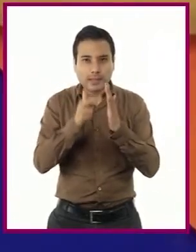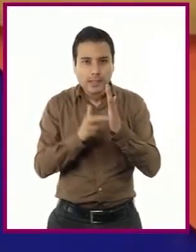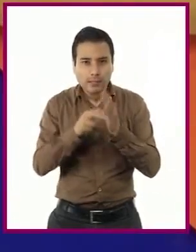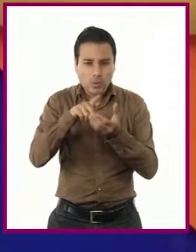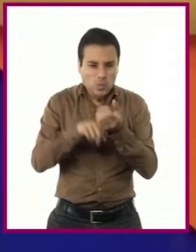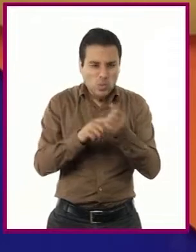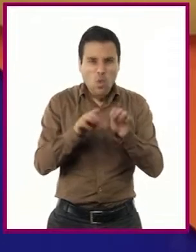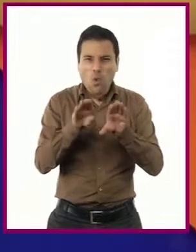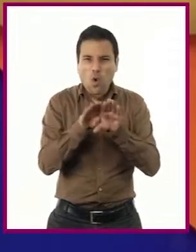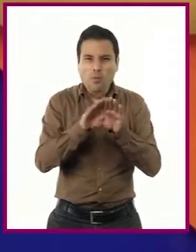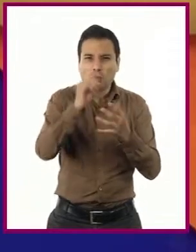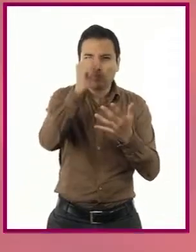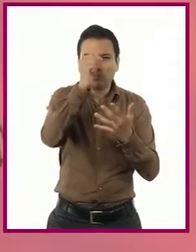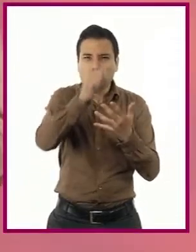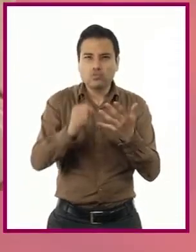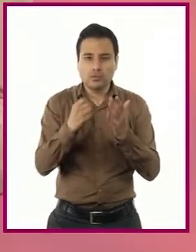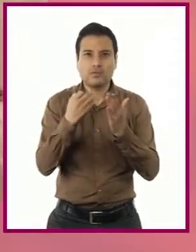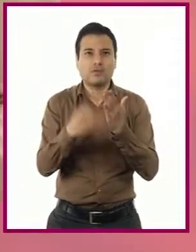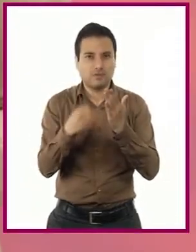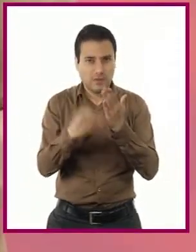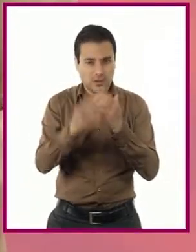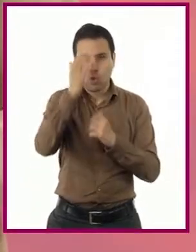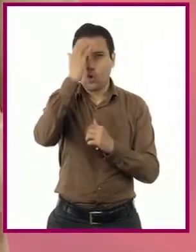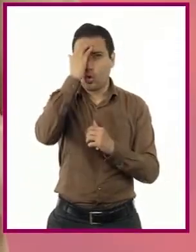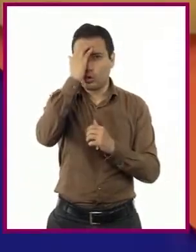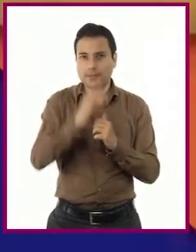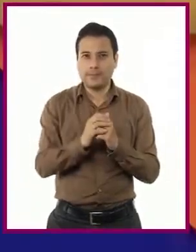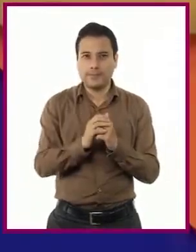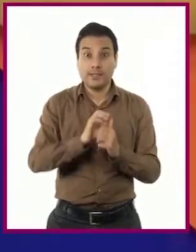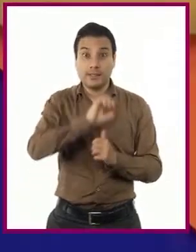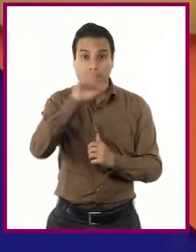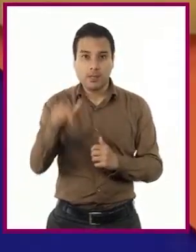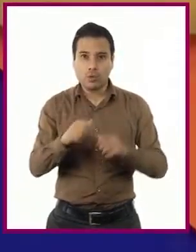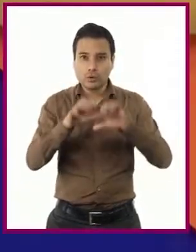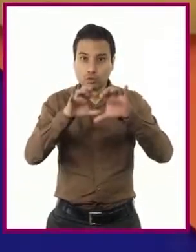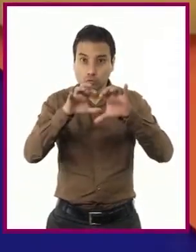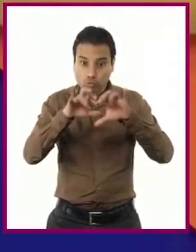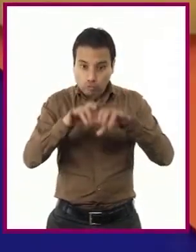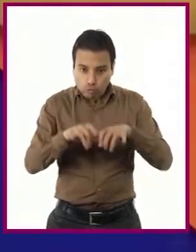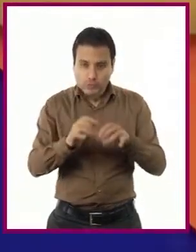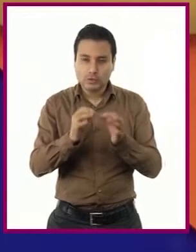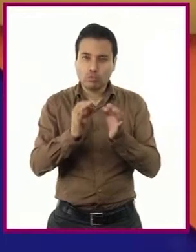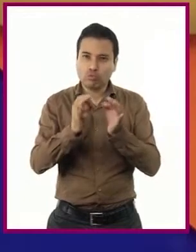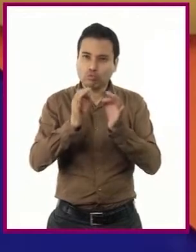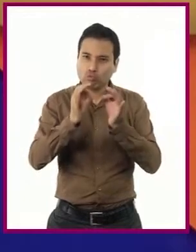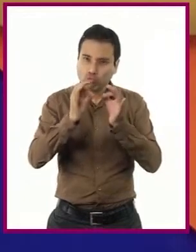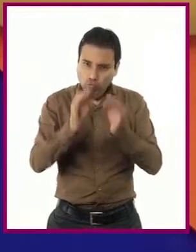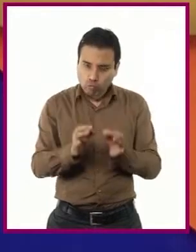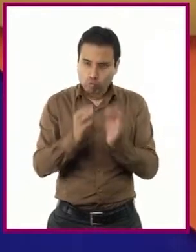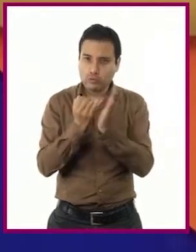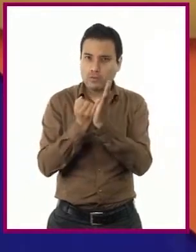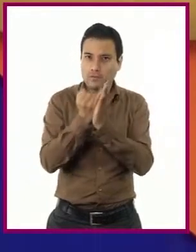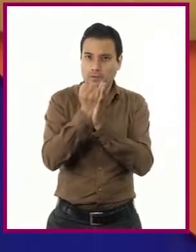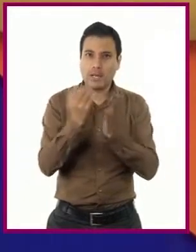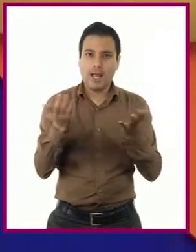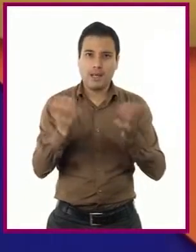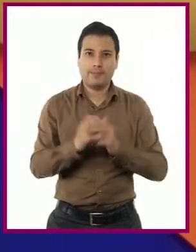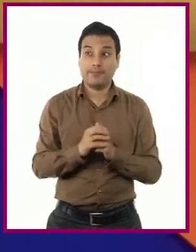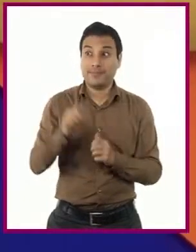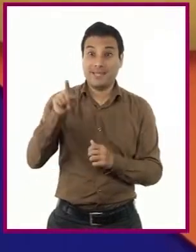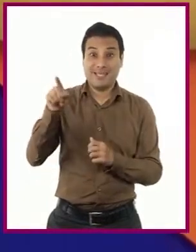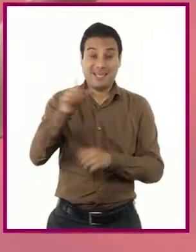y generalidades. Así puedo reescribir mejor una versión final para que la validen en la liga de fútbol y también